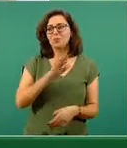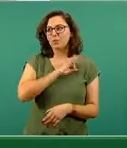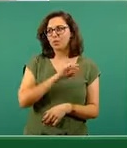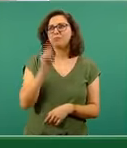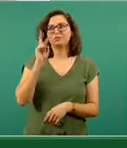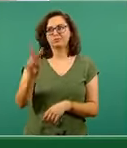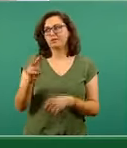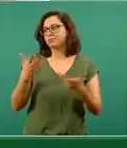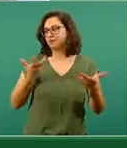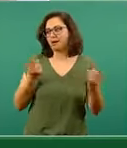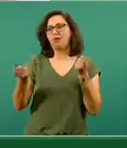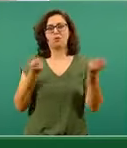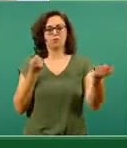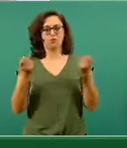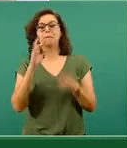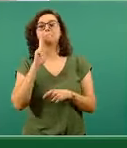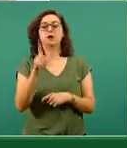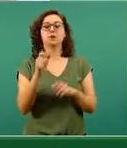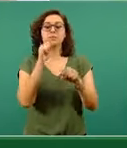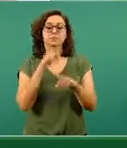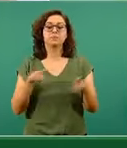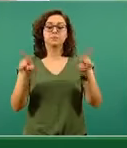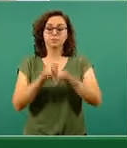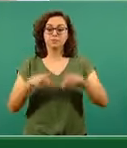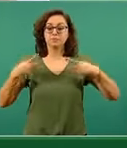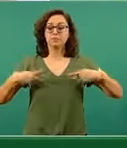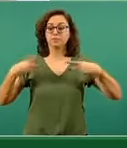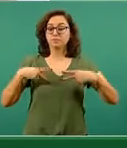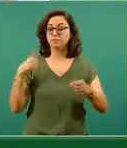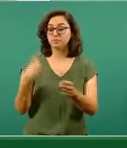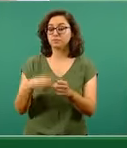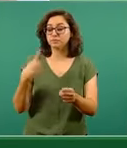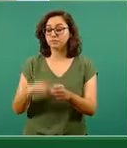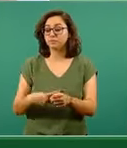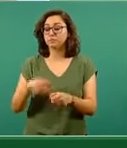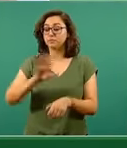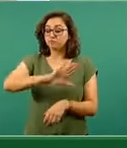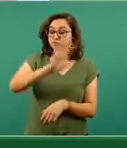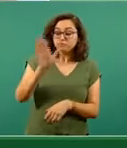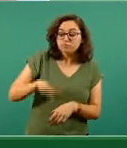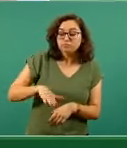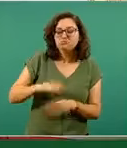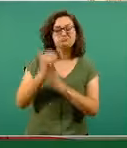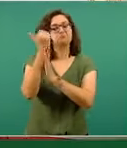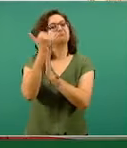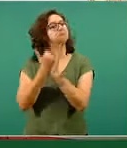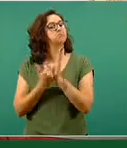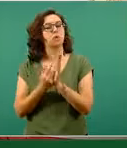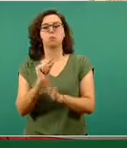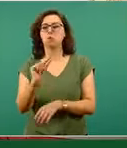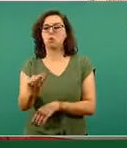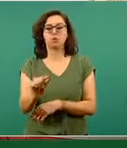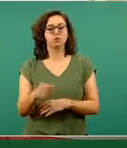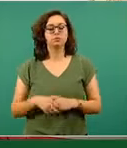mejor control y que de la tasa de letalidad incluso del estado de Guanajuato sea una de las menores a nivel nacional.